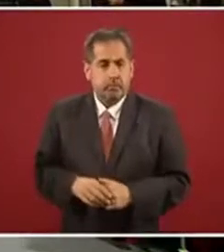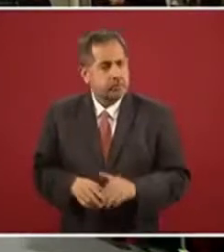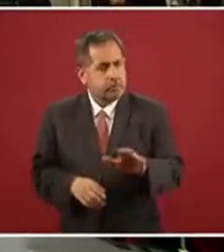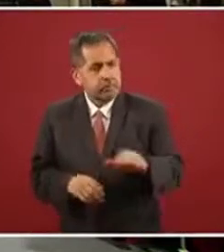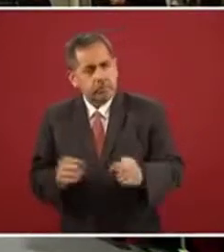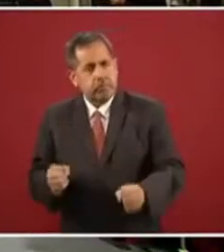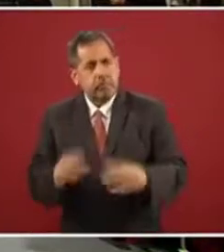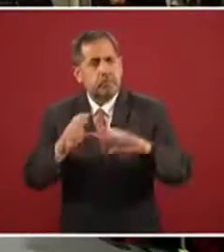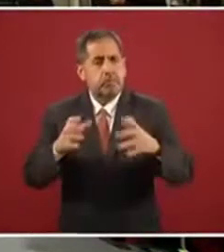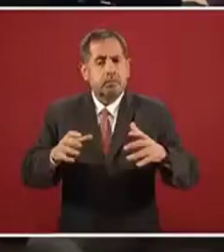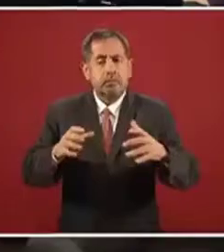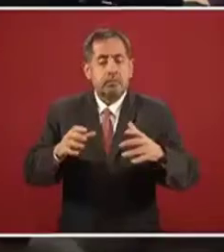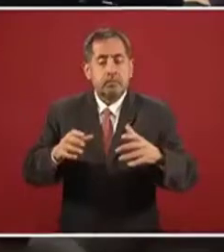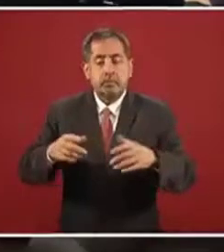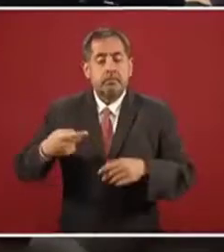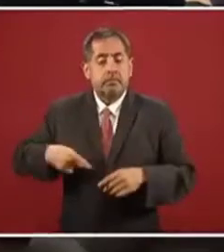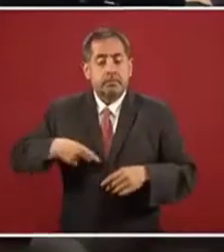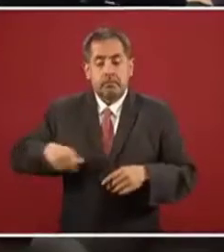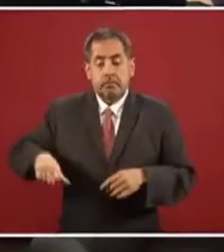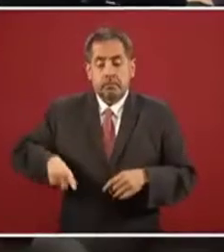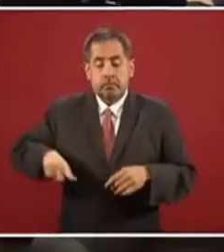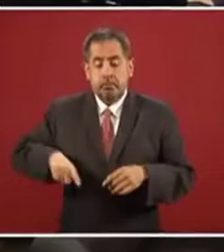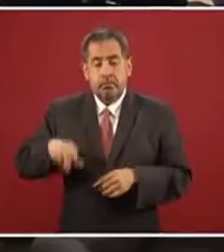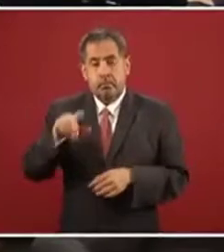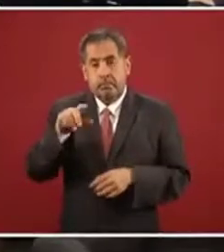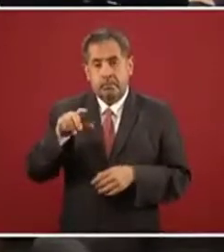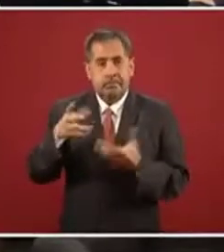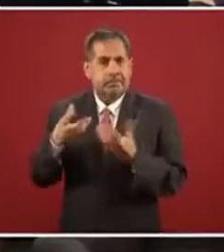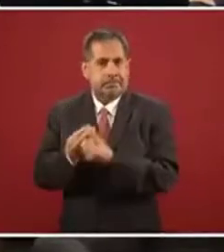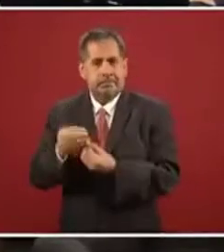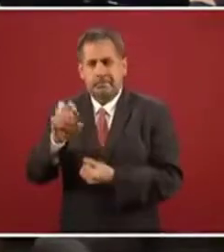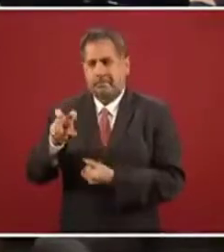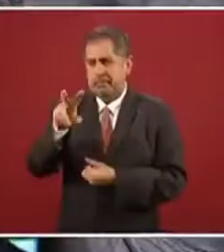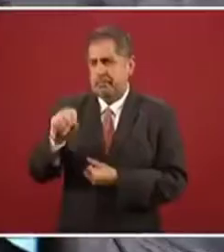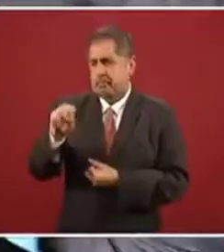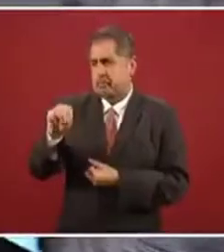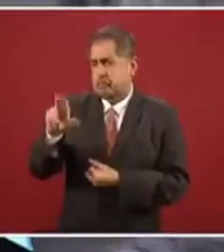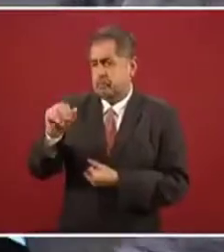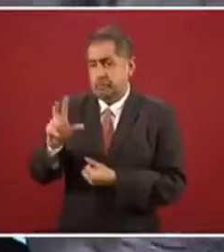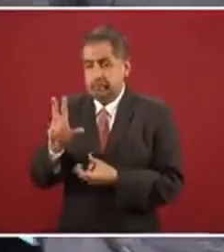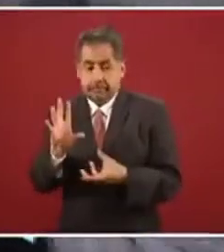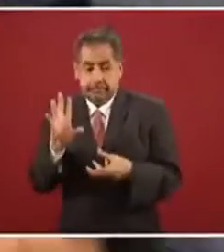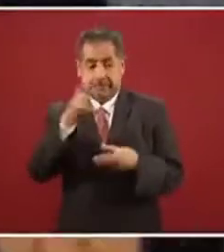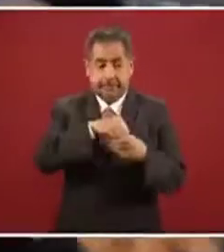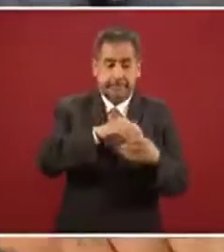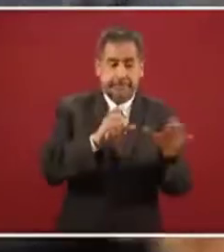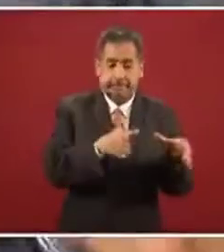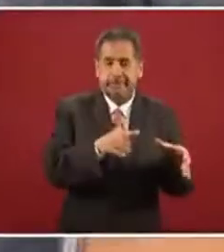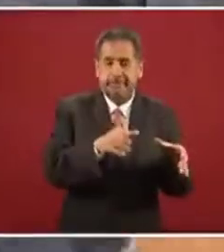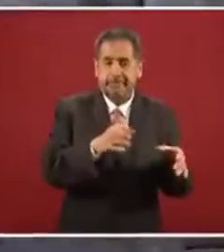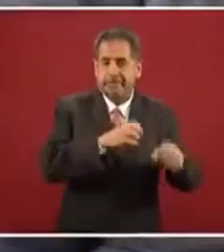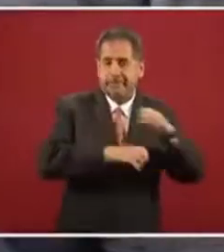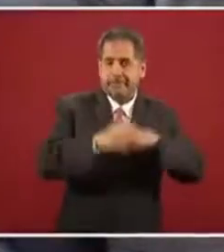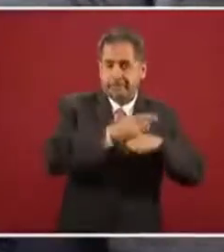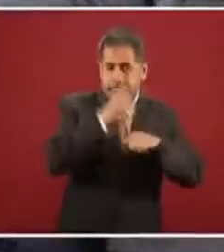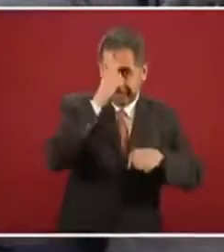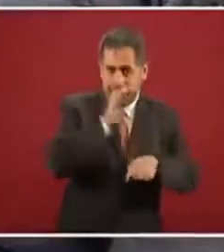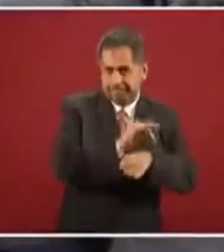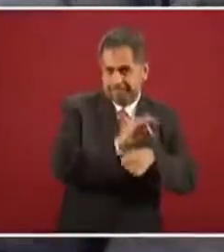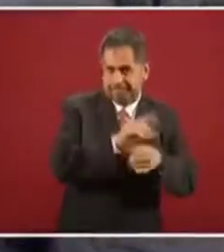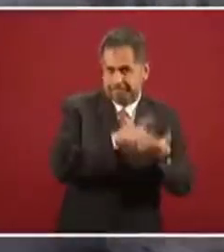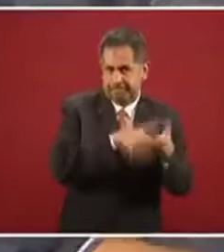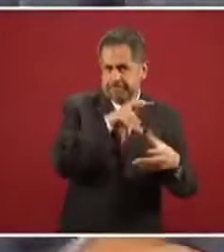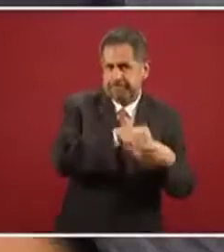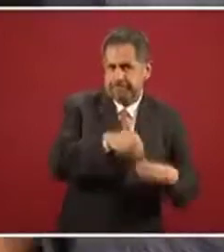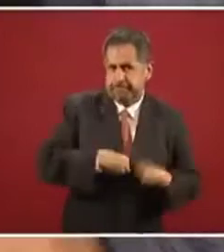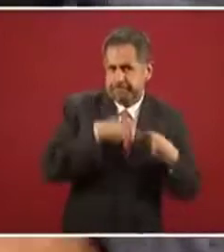gobierno de Evo Morales están en la Embajada de México en calidad de asilo, por favor? ¿Y qué medidas